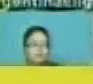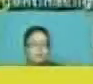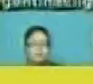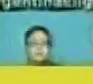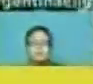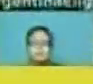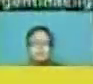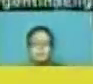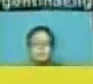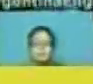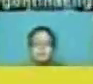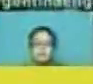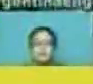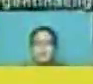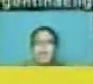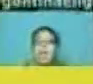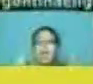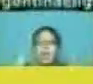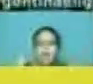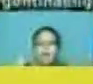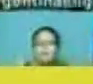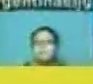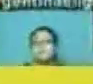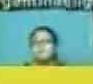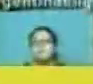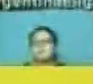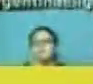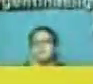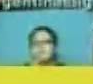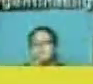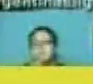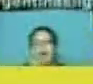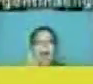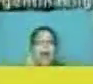¿Tiene cámara, Mauricio? Tranquilo,